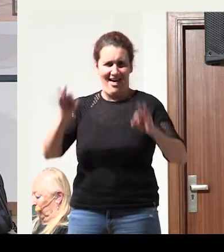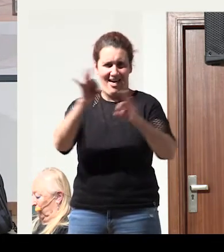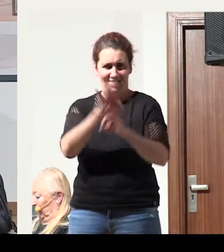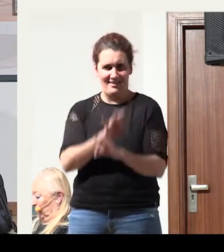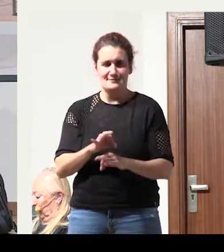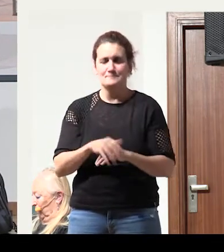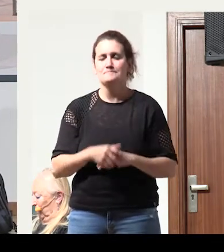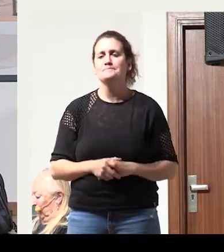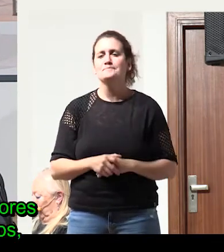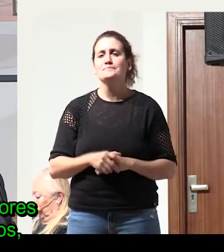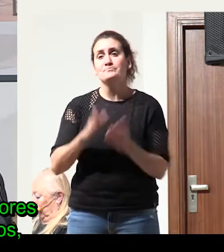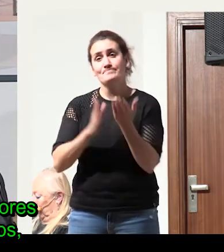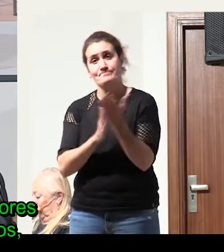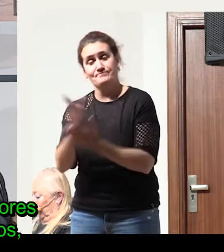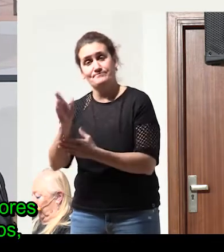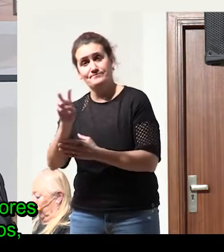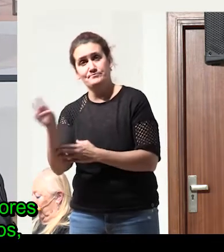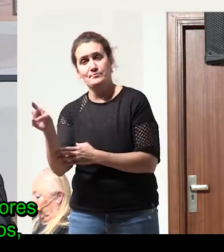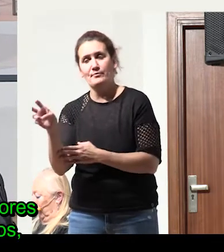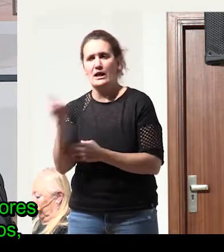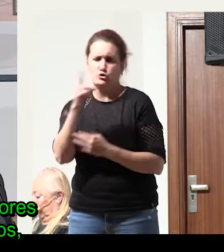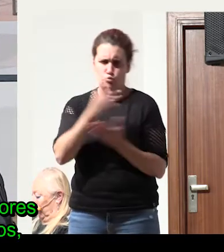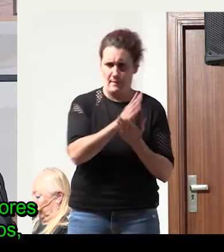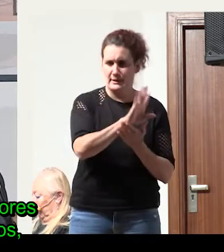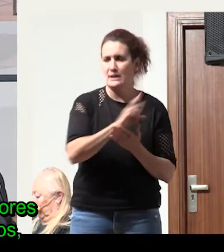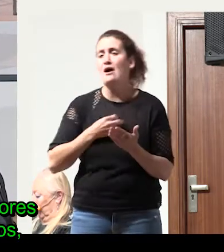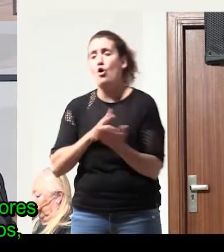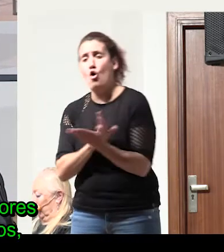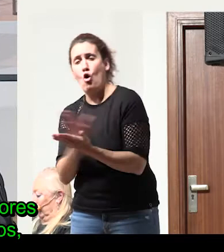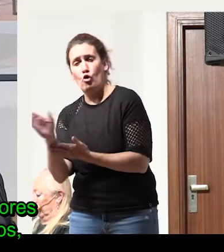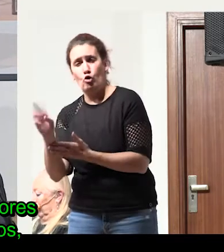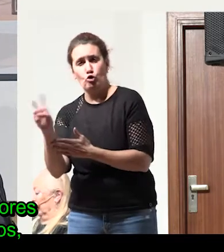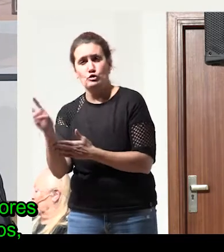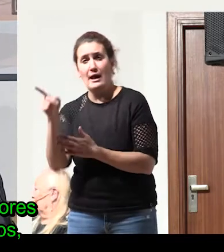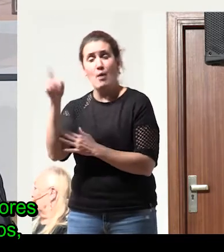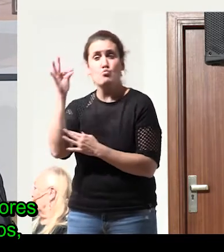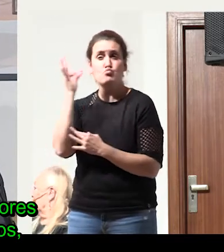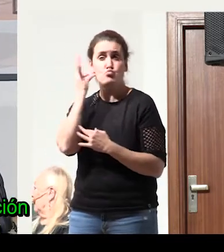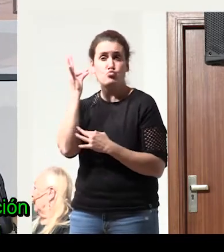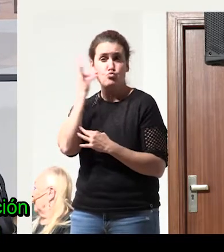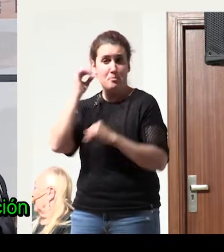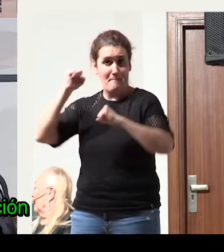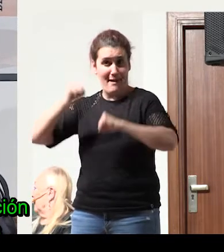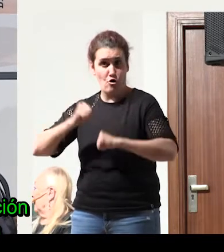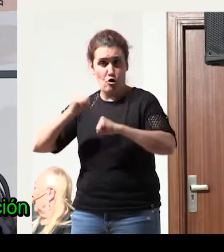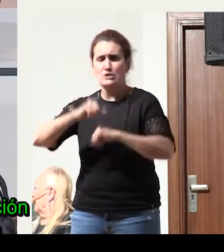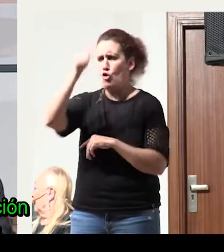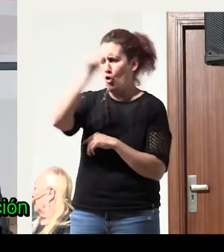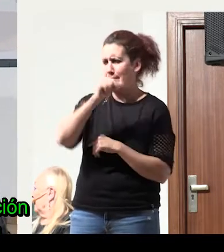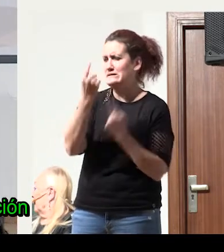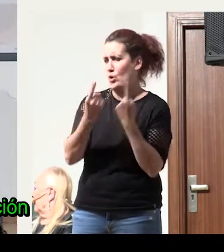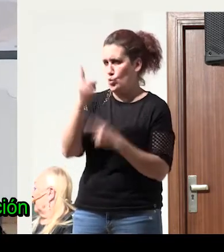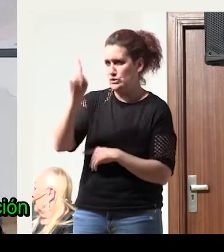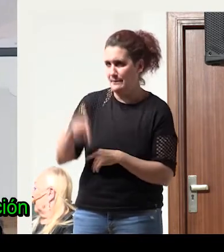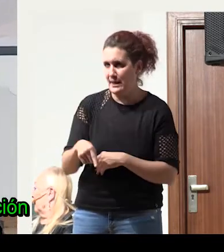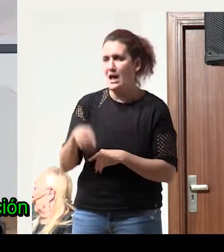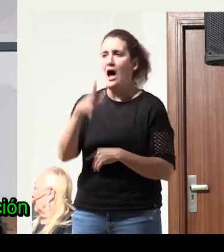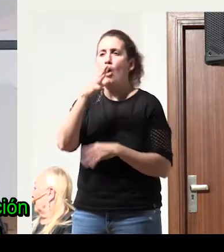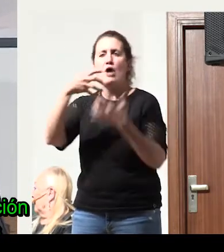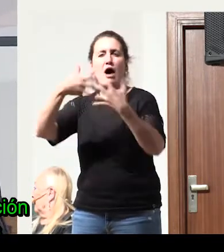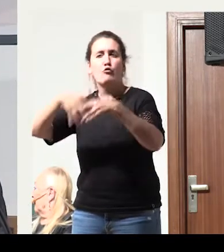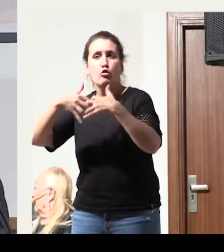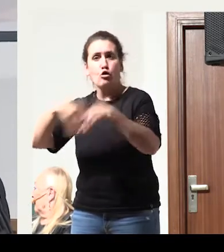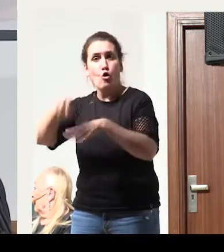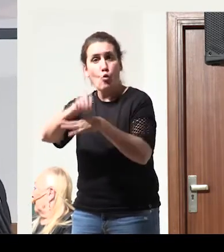Por otra parte, o sea, eso por una parte, por otra parte las mujeres mayores y los hombres también, algunos, están haciendo ahora una función de cuidadores y